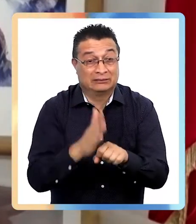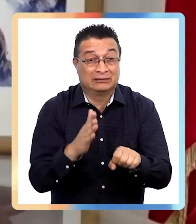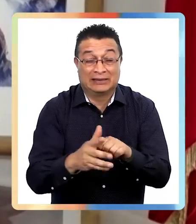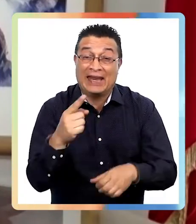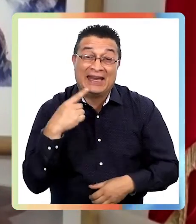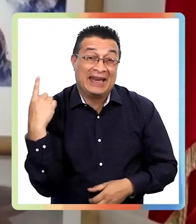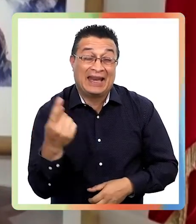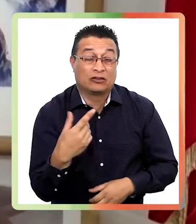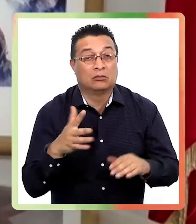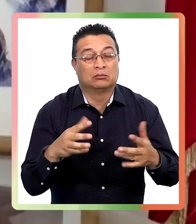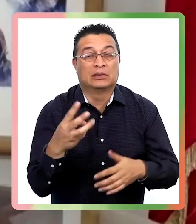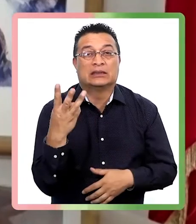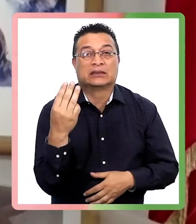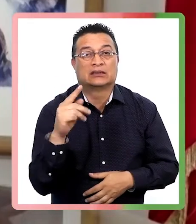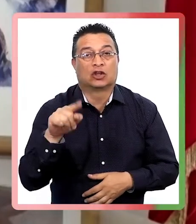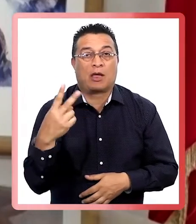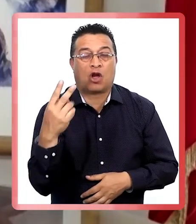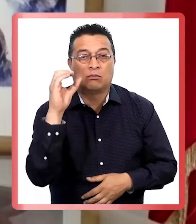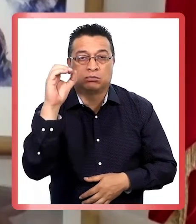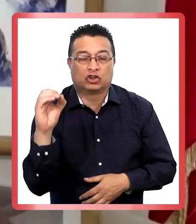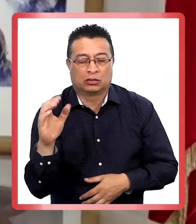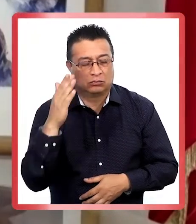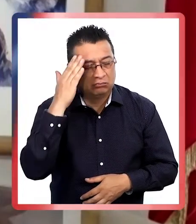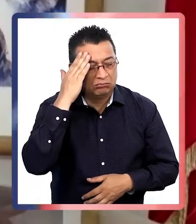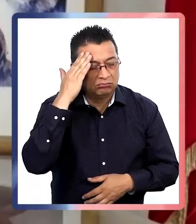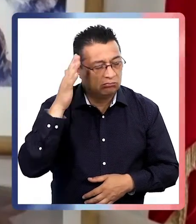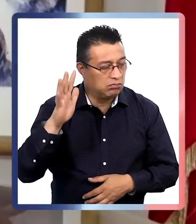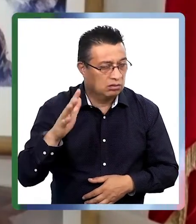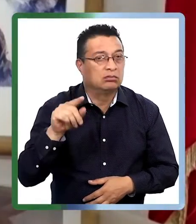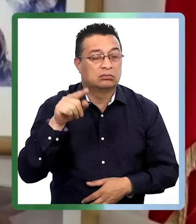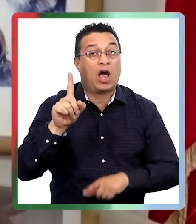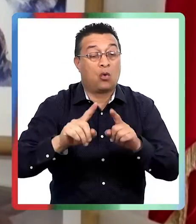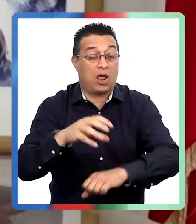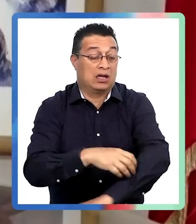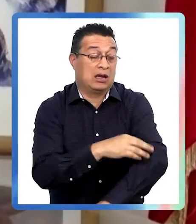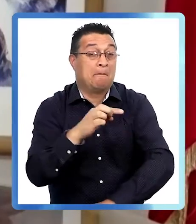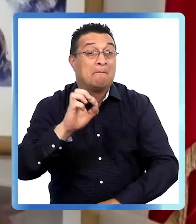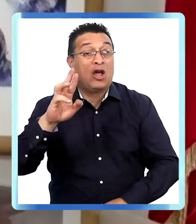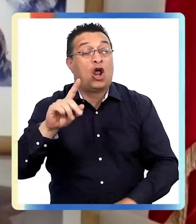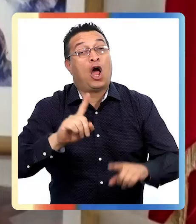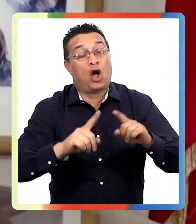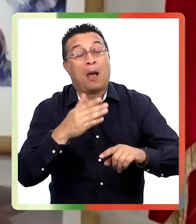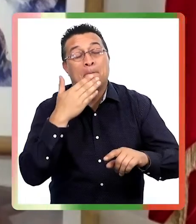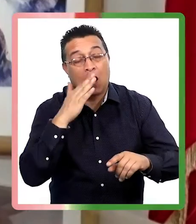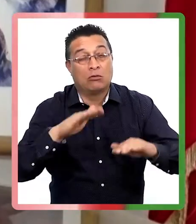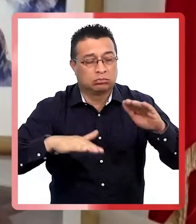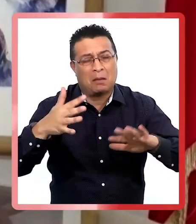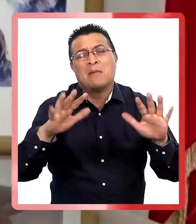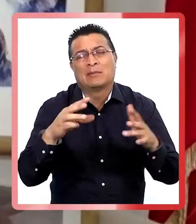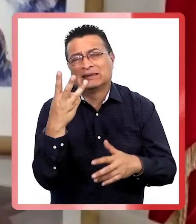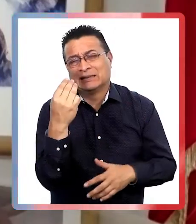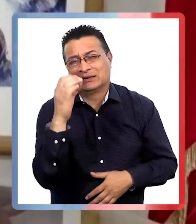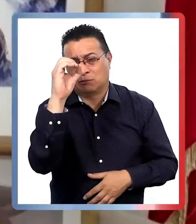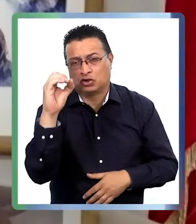desempleo nacional del orden del 13,2%, si mal no me recuerdo. En algunas regiones peor, en algunas regiones mejor, pero